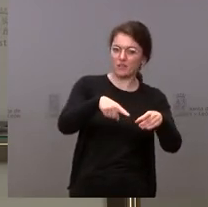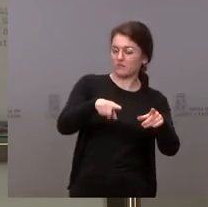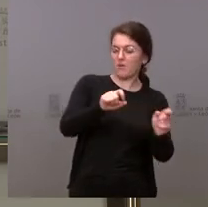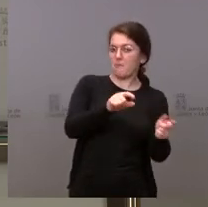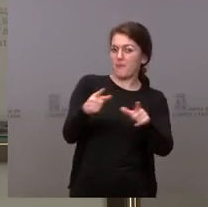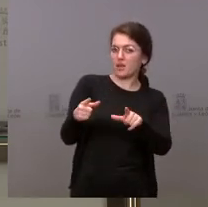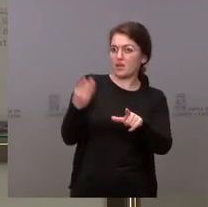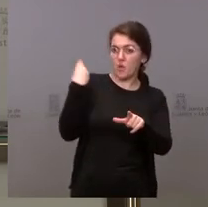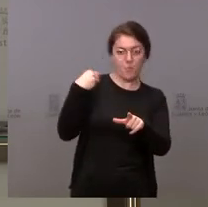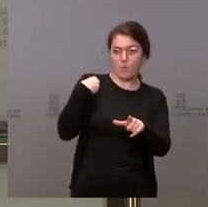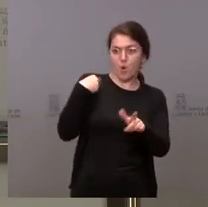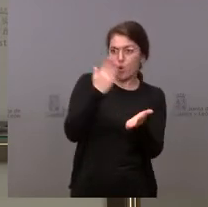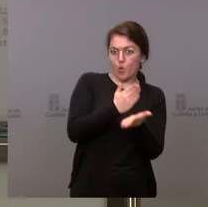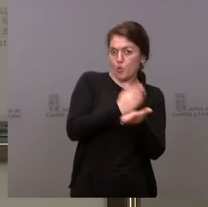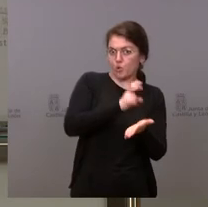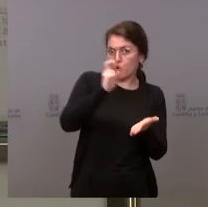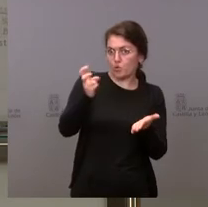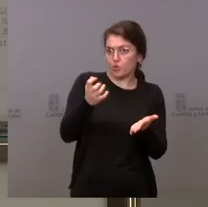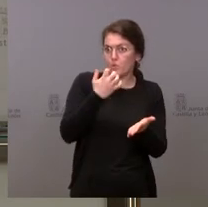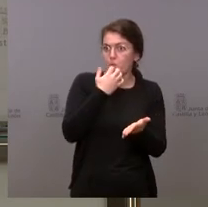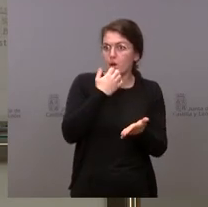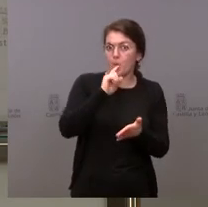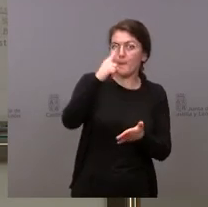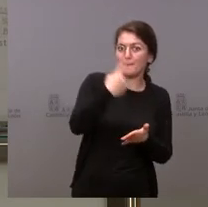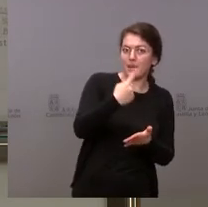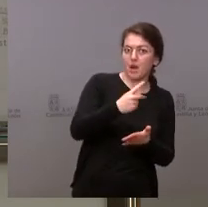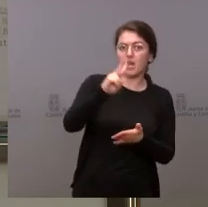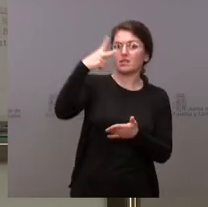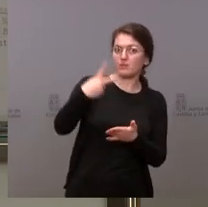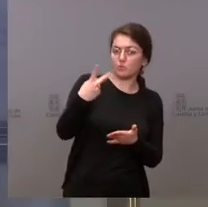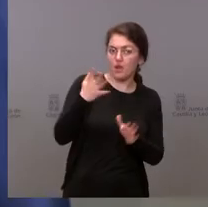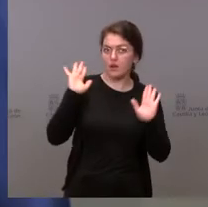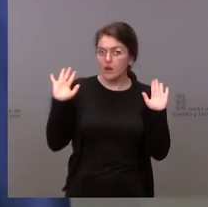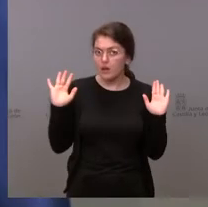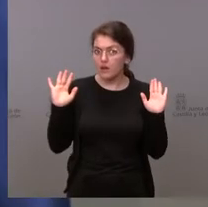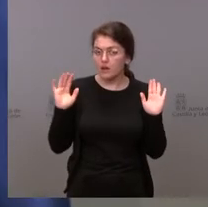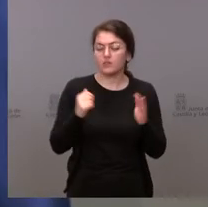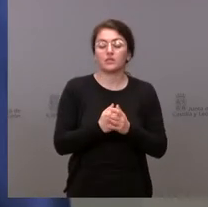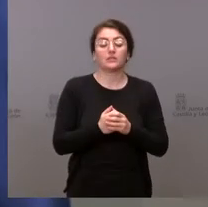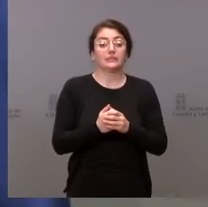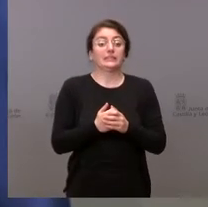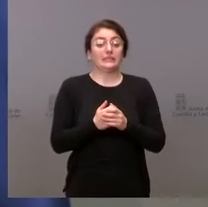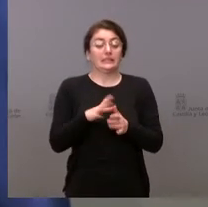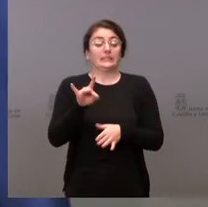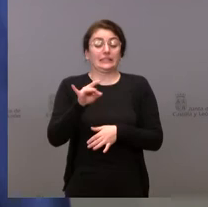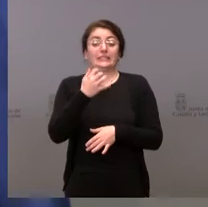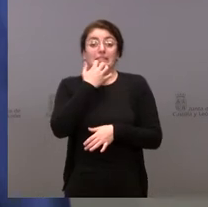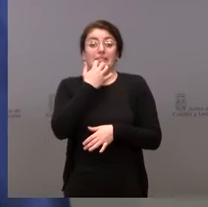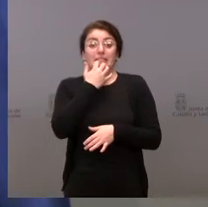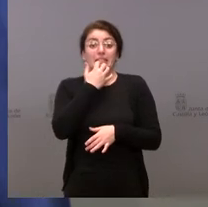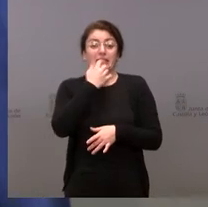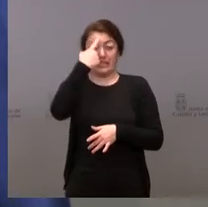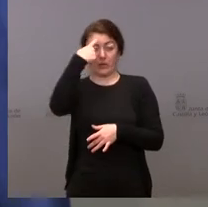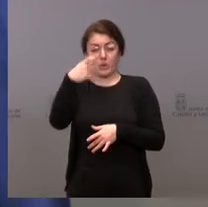cursos de educación primaria y educación secundaria si usted recuerda cuando el